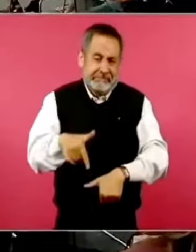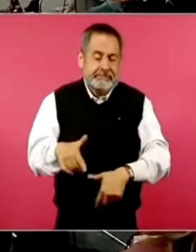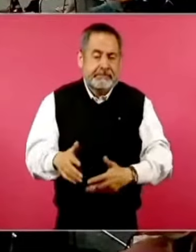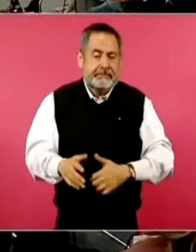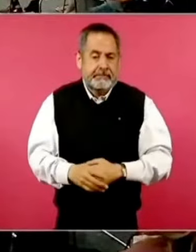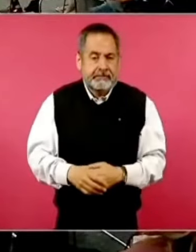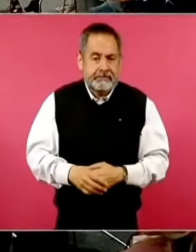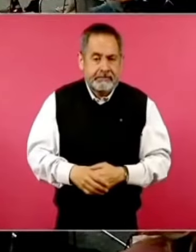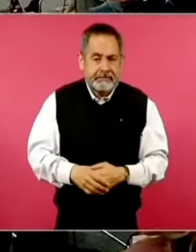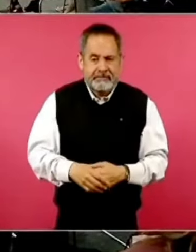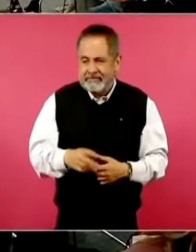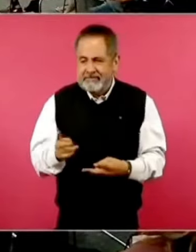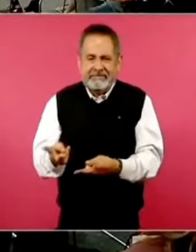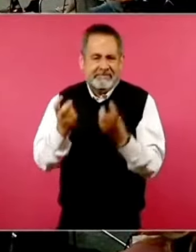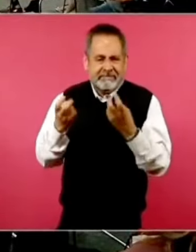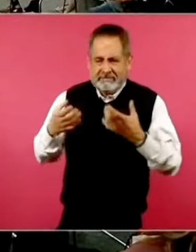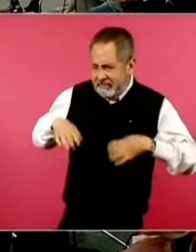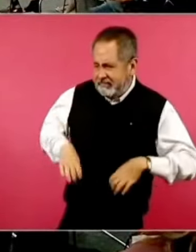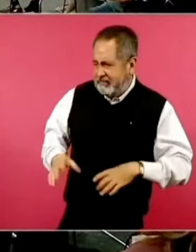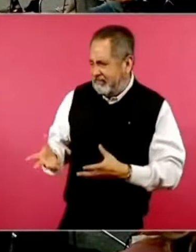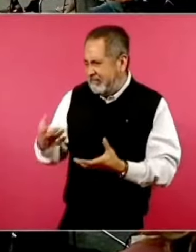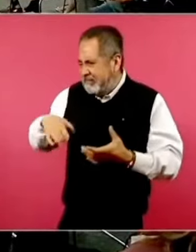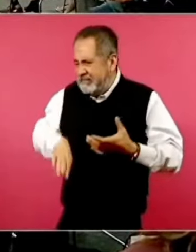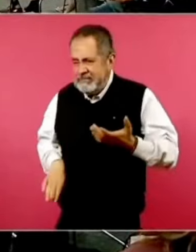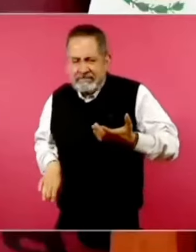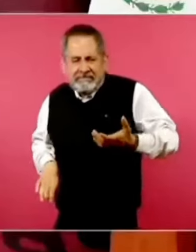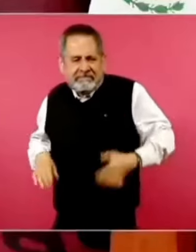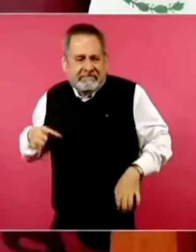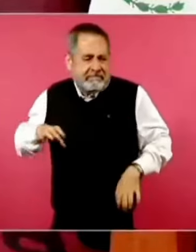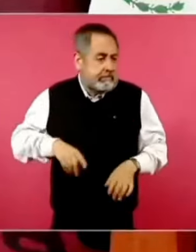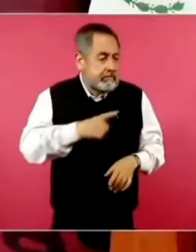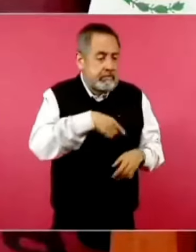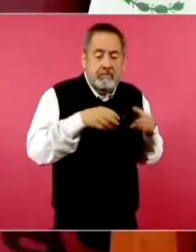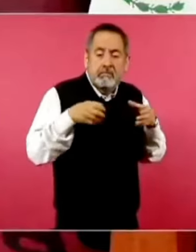más saqueados por una